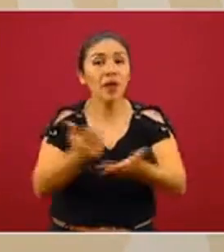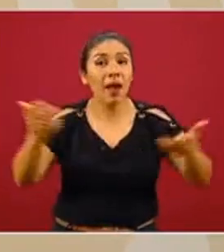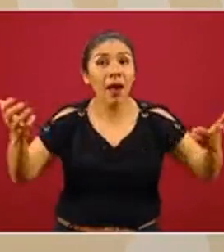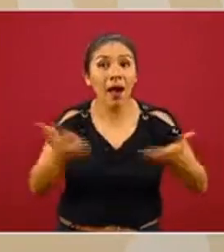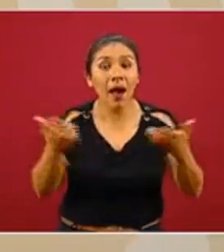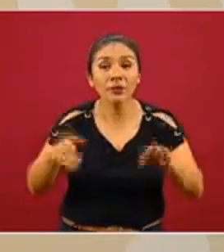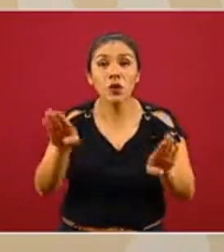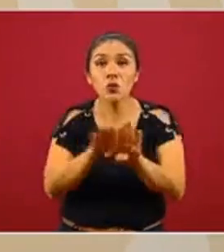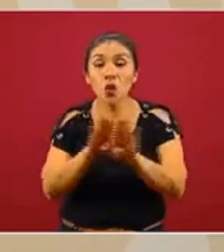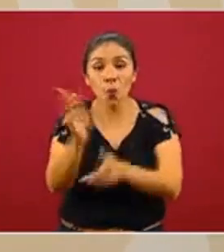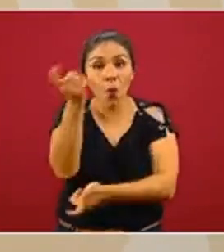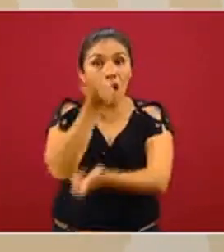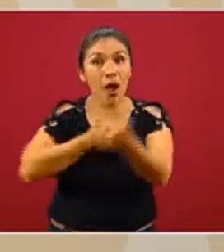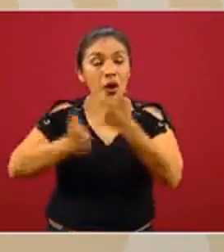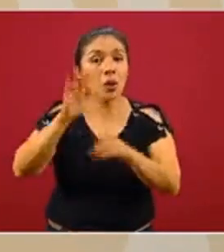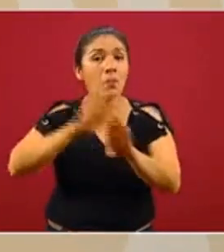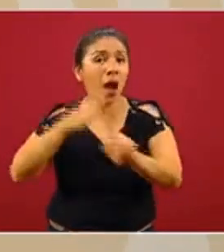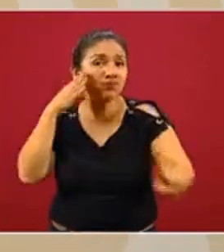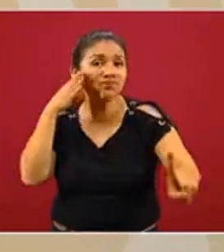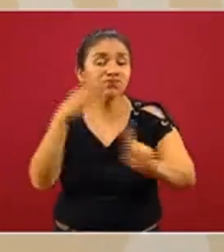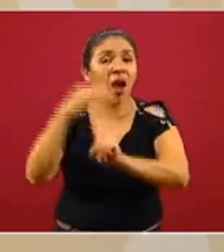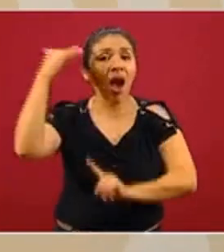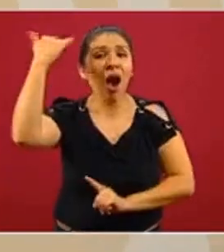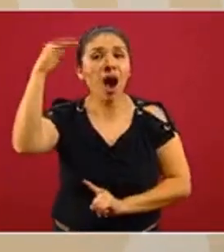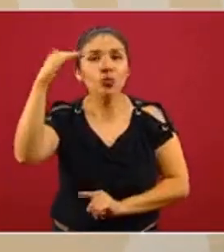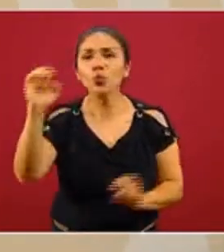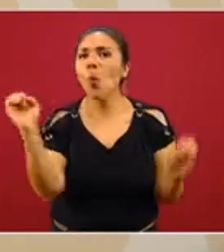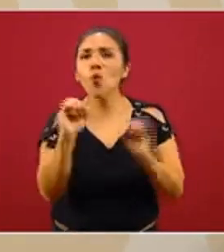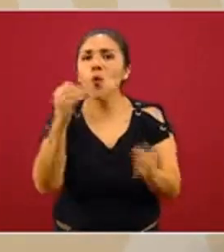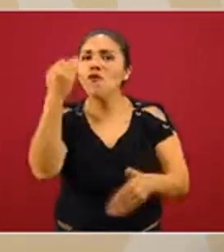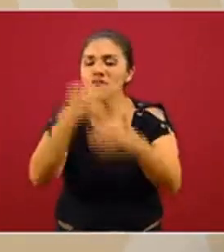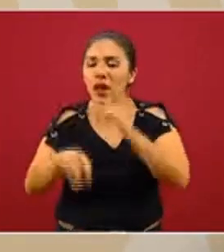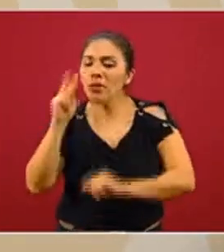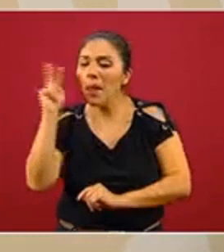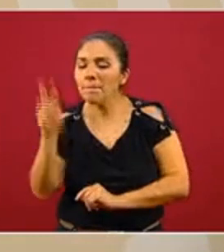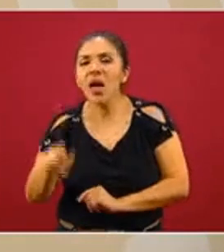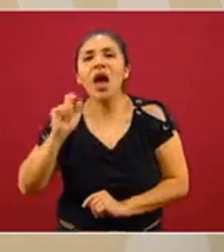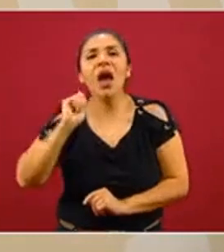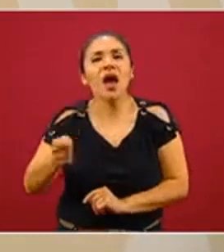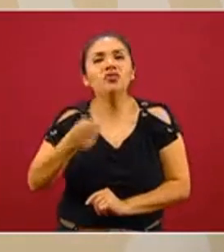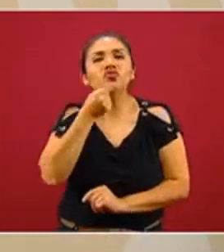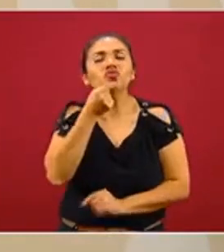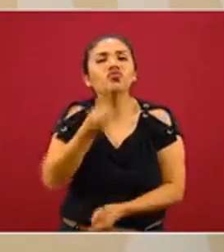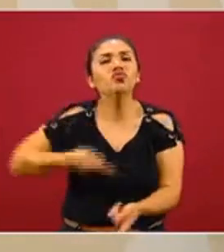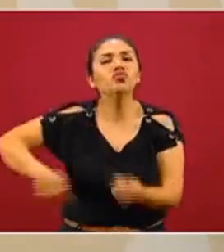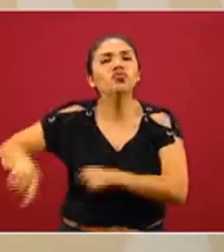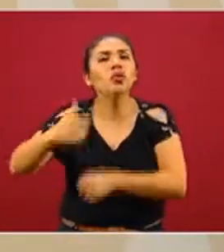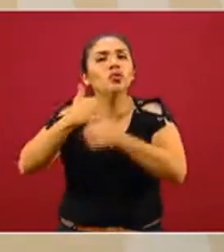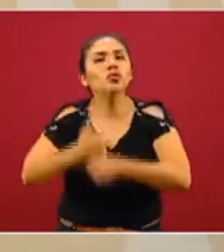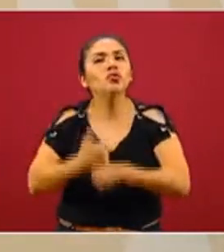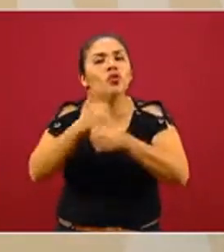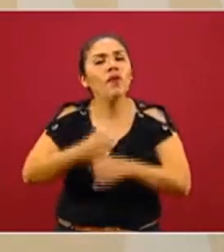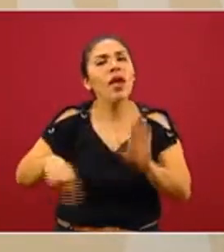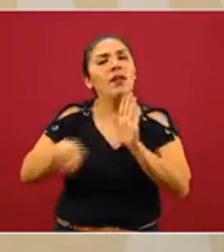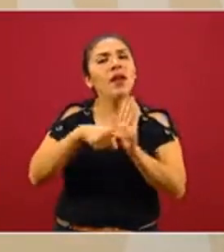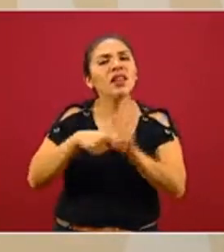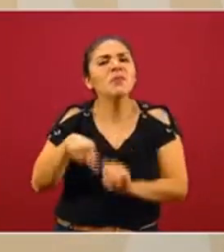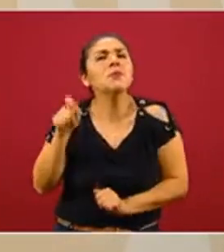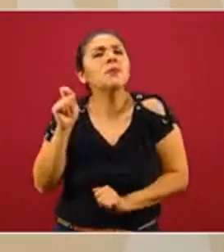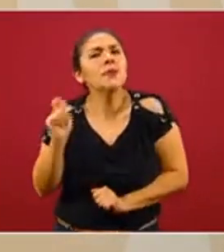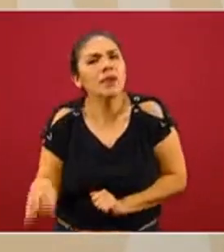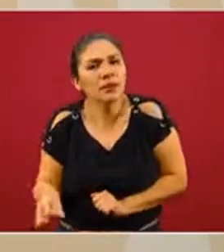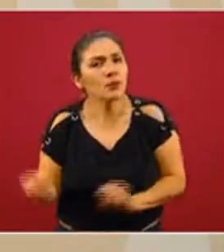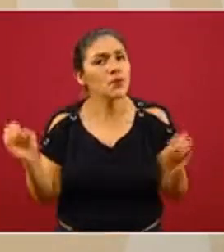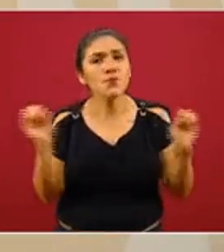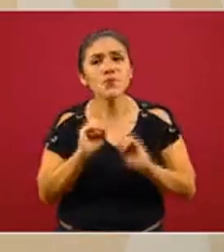modelo económico, de tal manera que no se ha visto los efectos negativos que ha traído en la población de niños y niñas